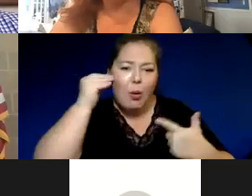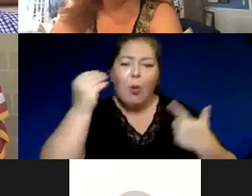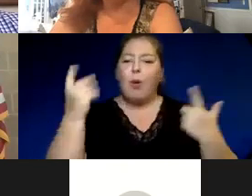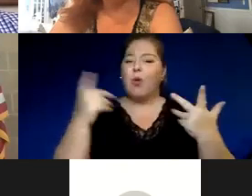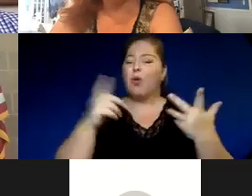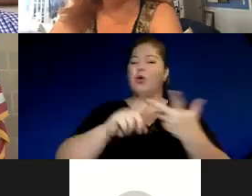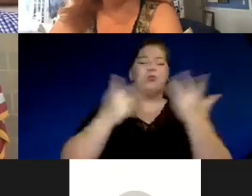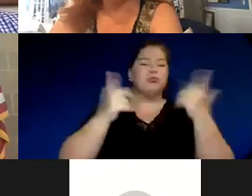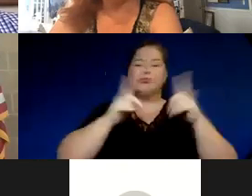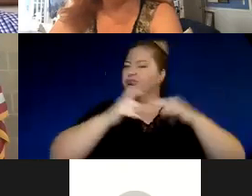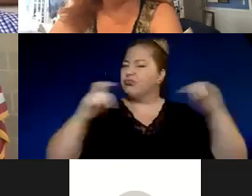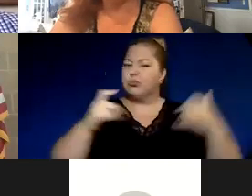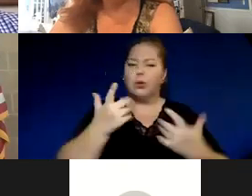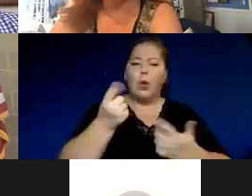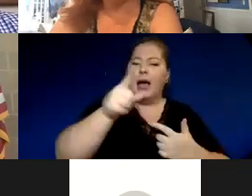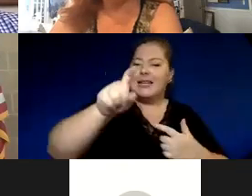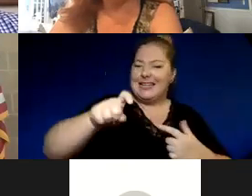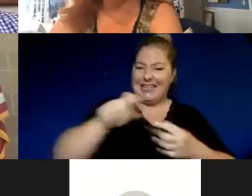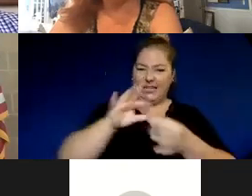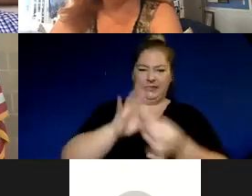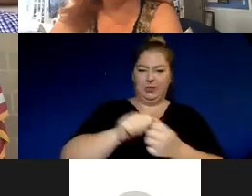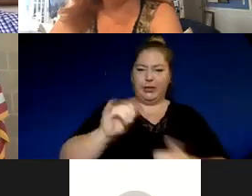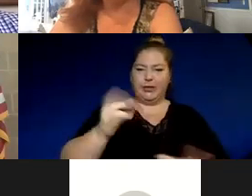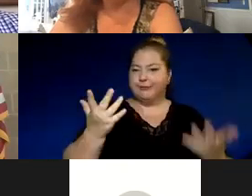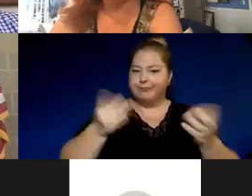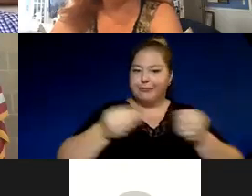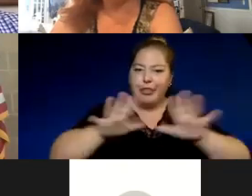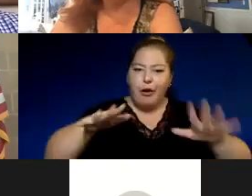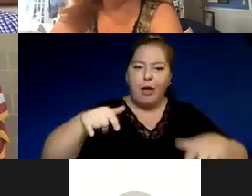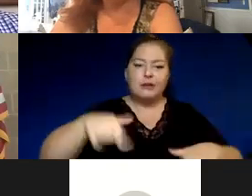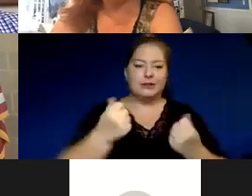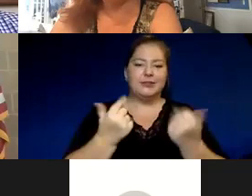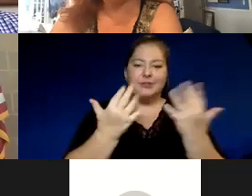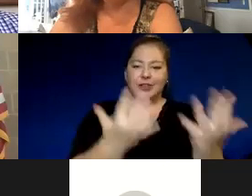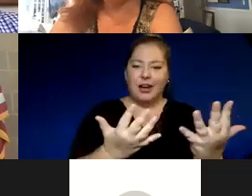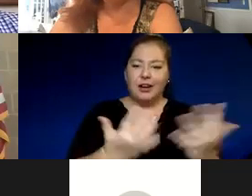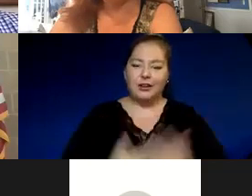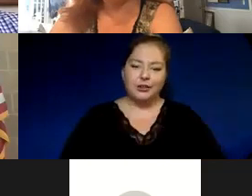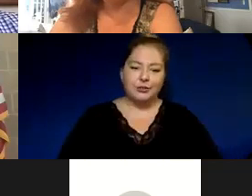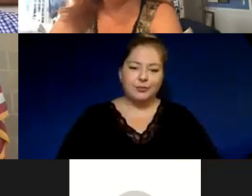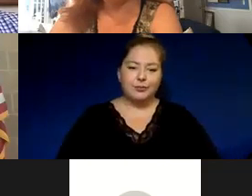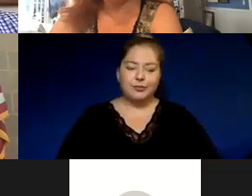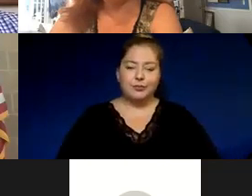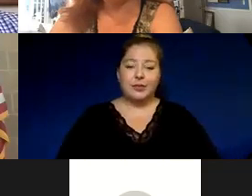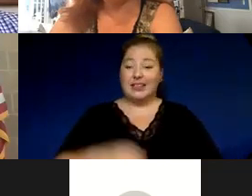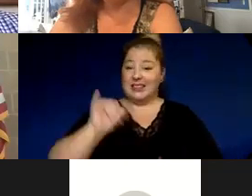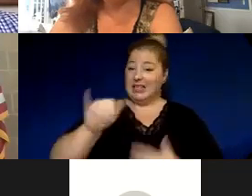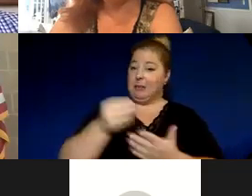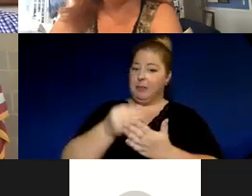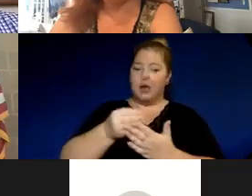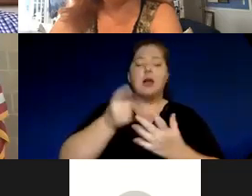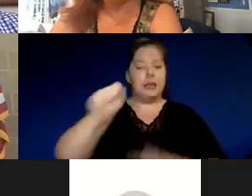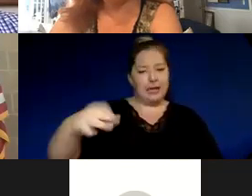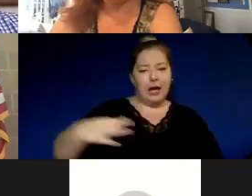problemas o servicios de desempleo, servicios legales. Y si están interesados,